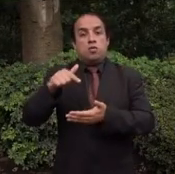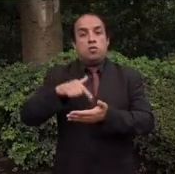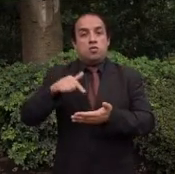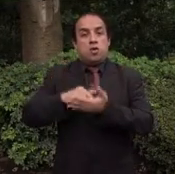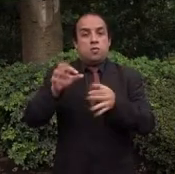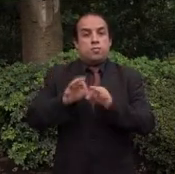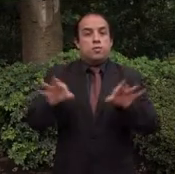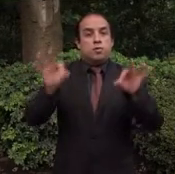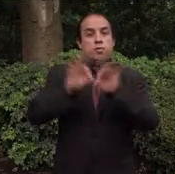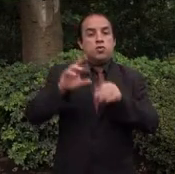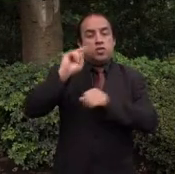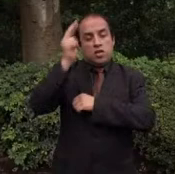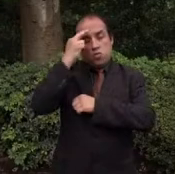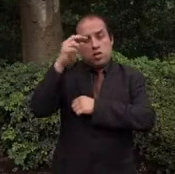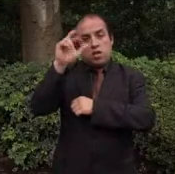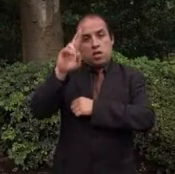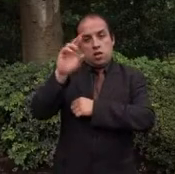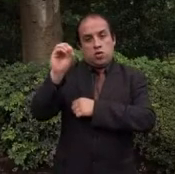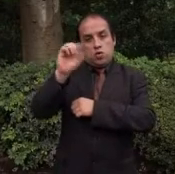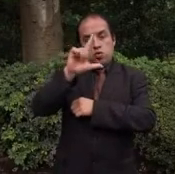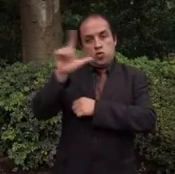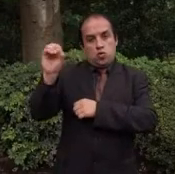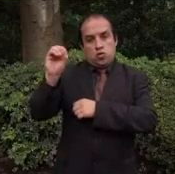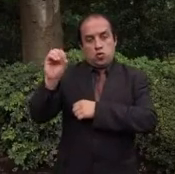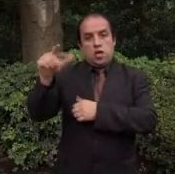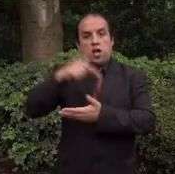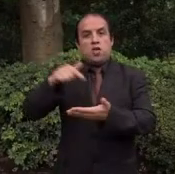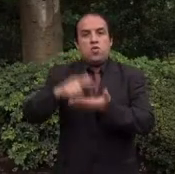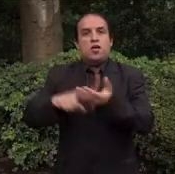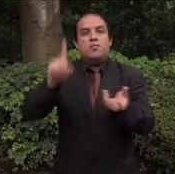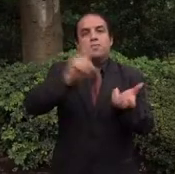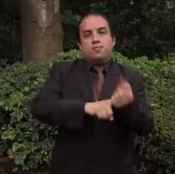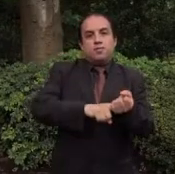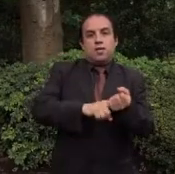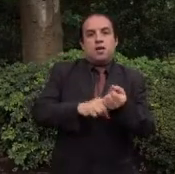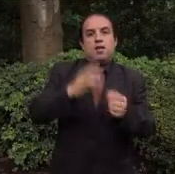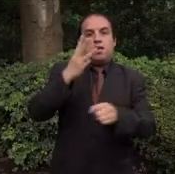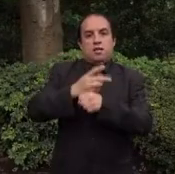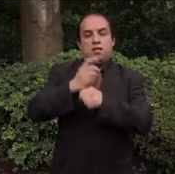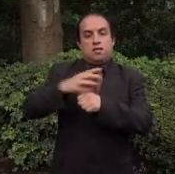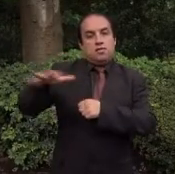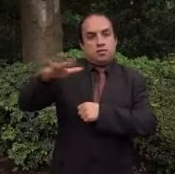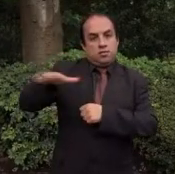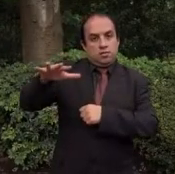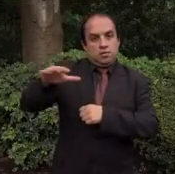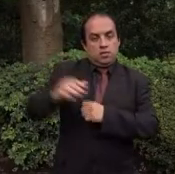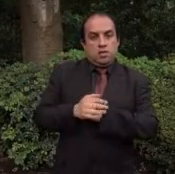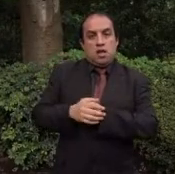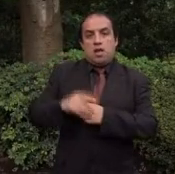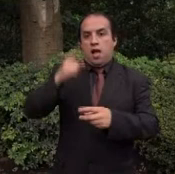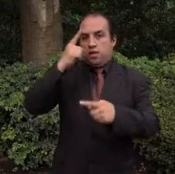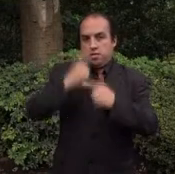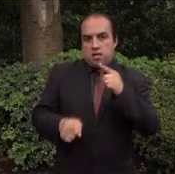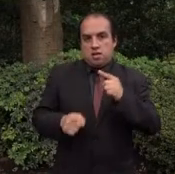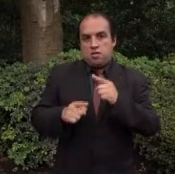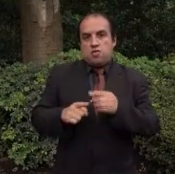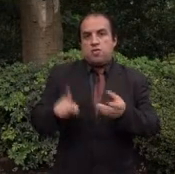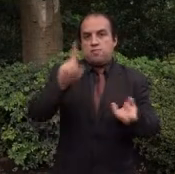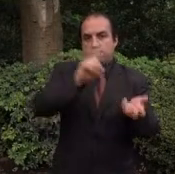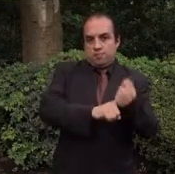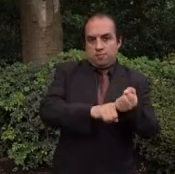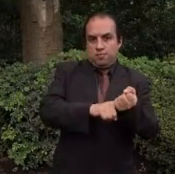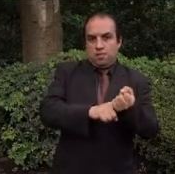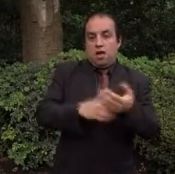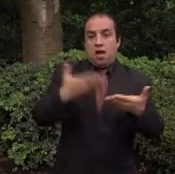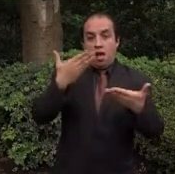se acuerdan, El Rollo y Atlantis eran espacios privatizados en la tercera sección. Se desprivatizaron, ahora son